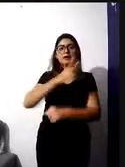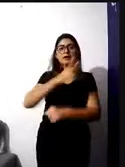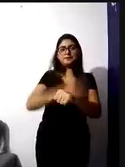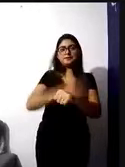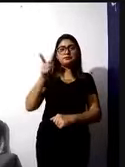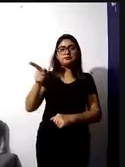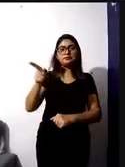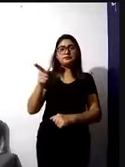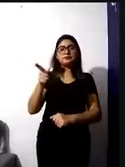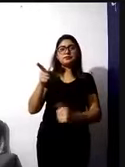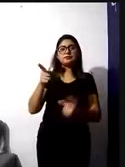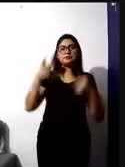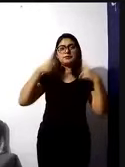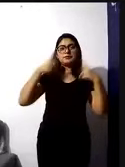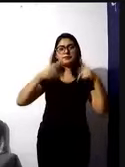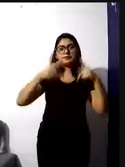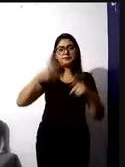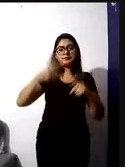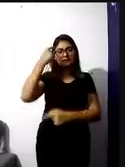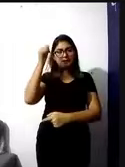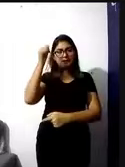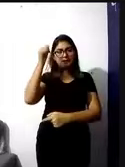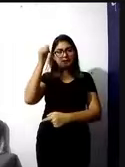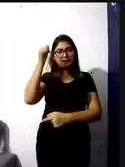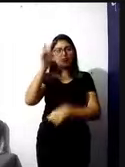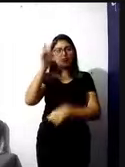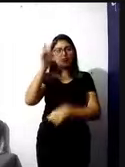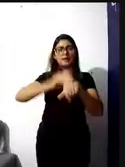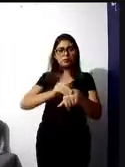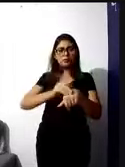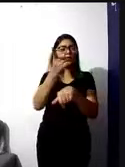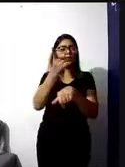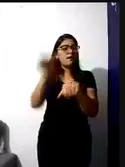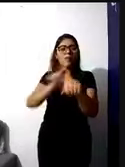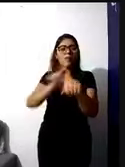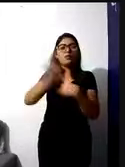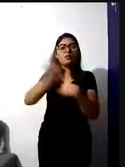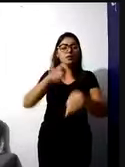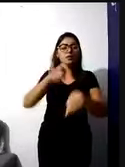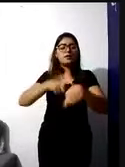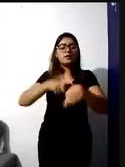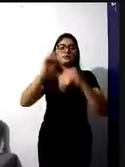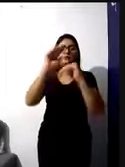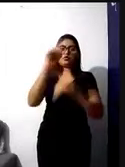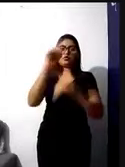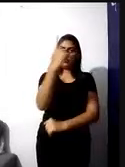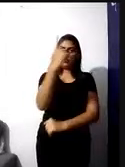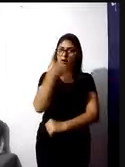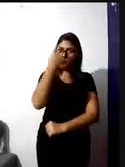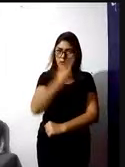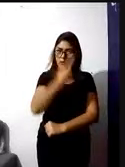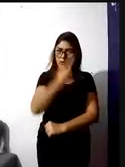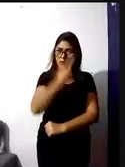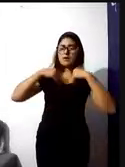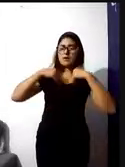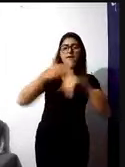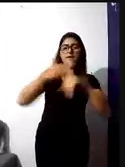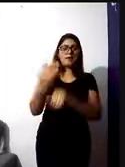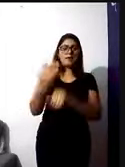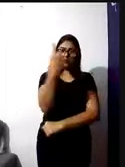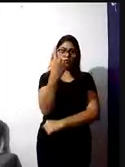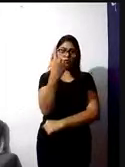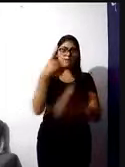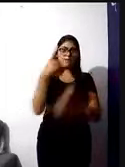autismo les permitían salir 1 hora al día acompañados solo de un familiar, siempre y cuando llevaran